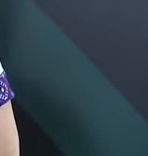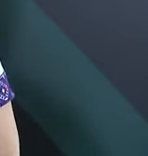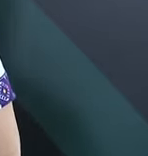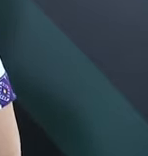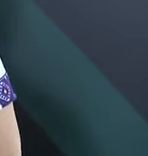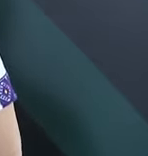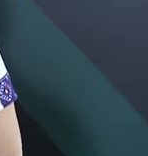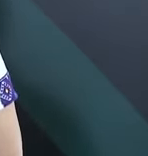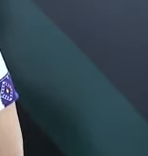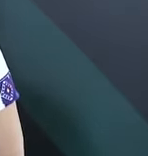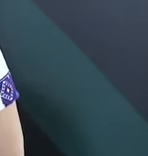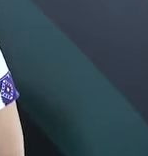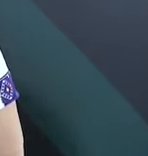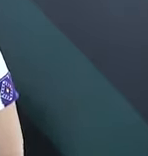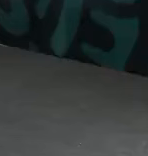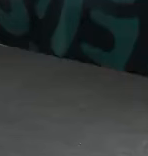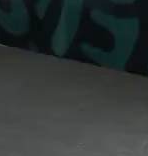elisaga